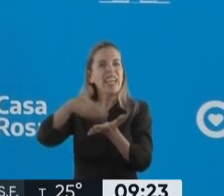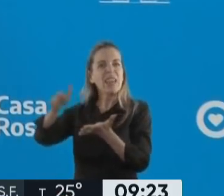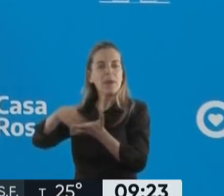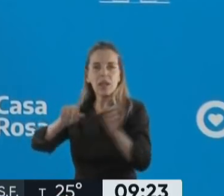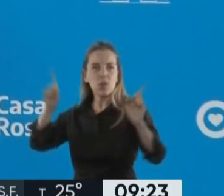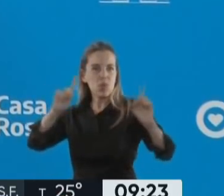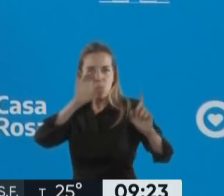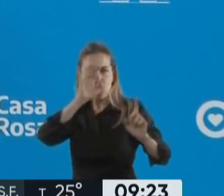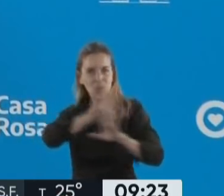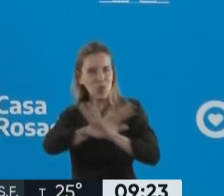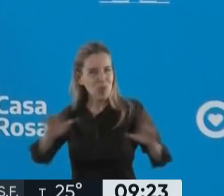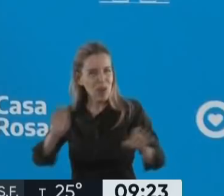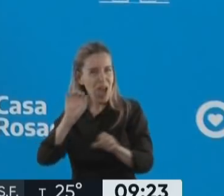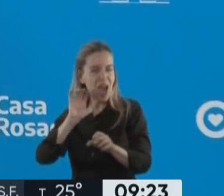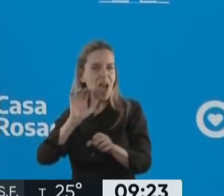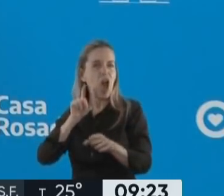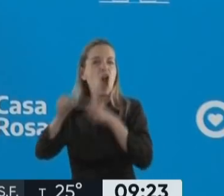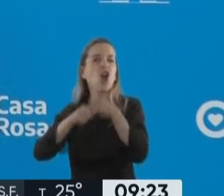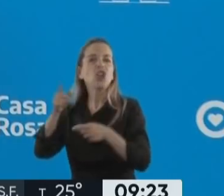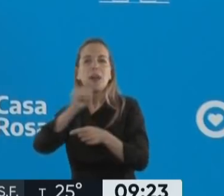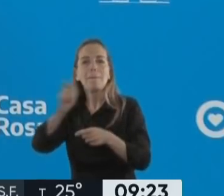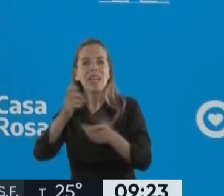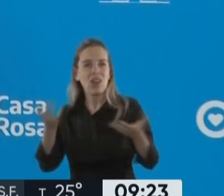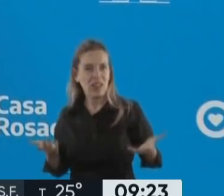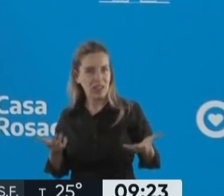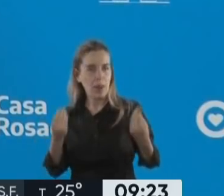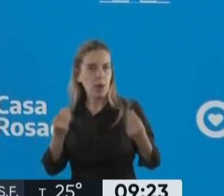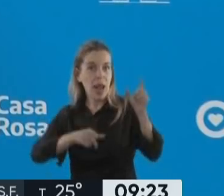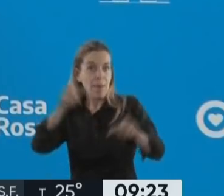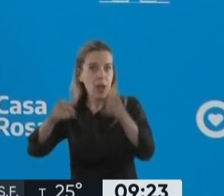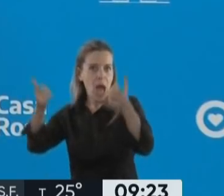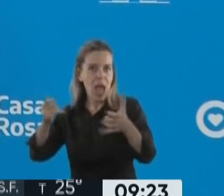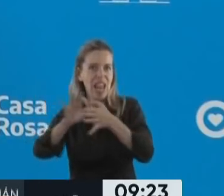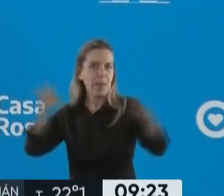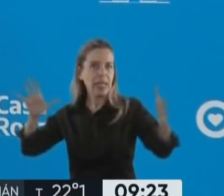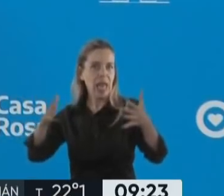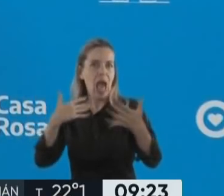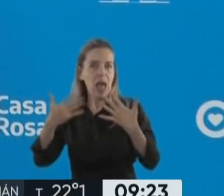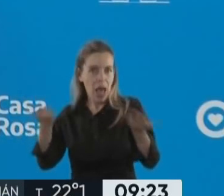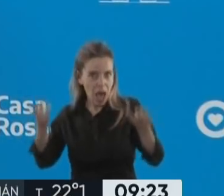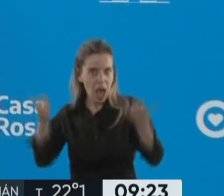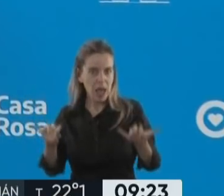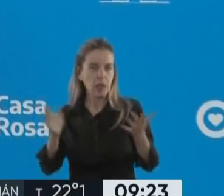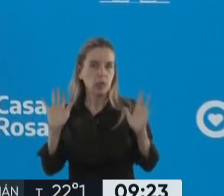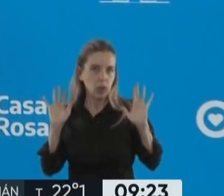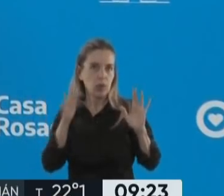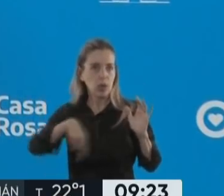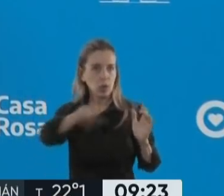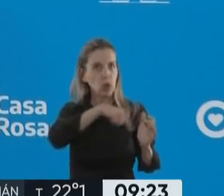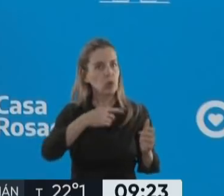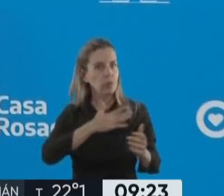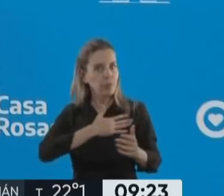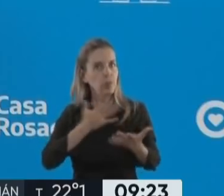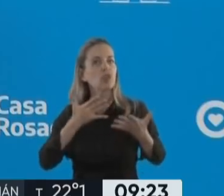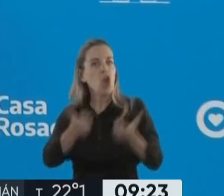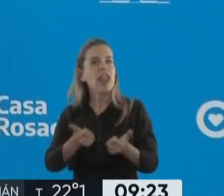a un periodista, y nos parece que la libertad de expresión es un derecho fundamental dentro del Estado de Derecho, así que nuevamente nuestra solidaridad con el